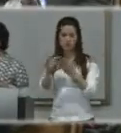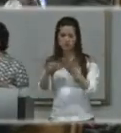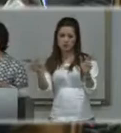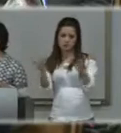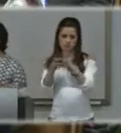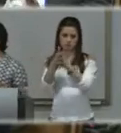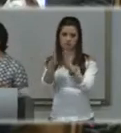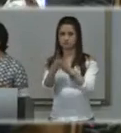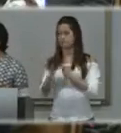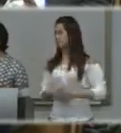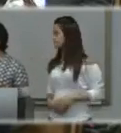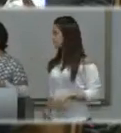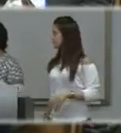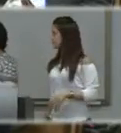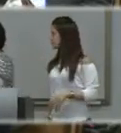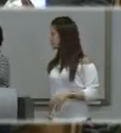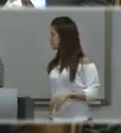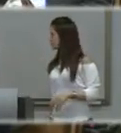¿Tienes presentación?